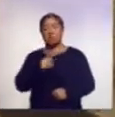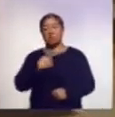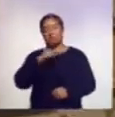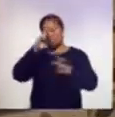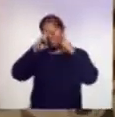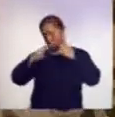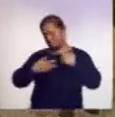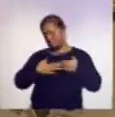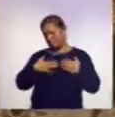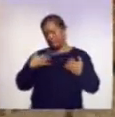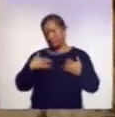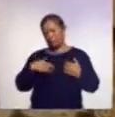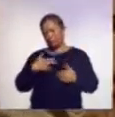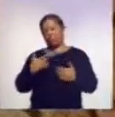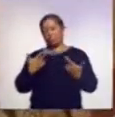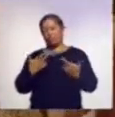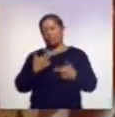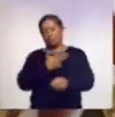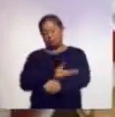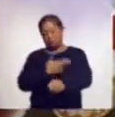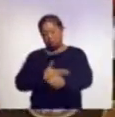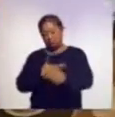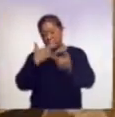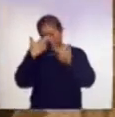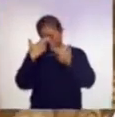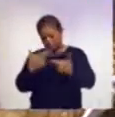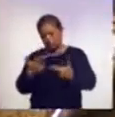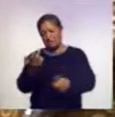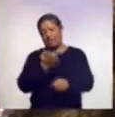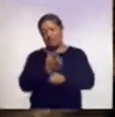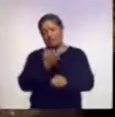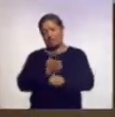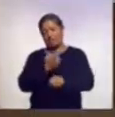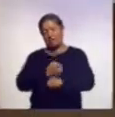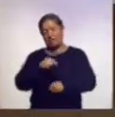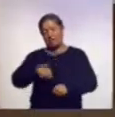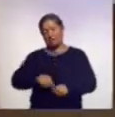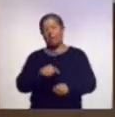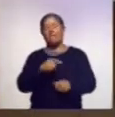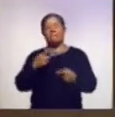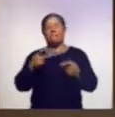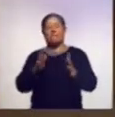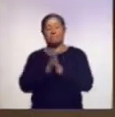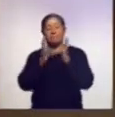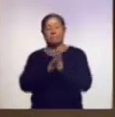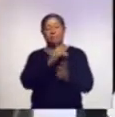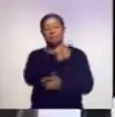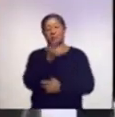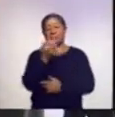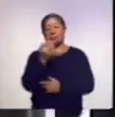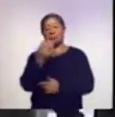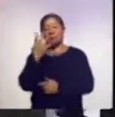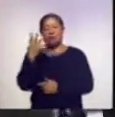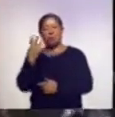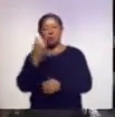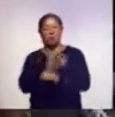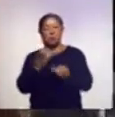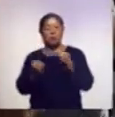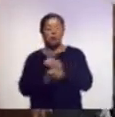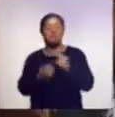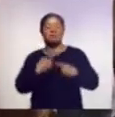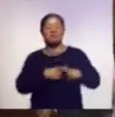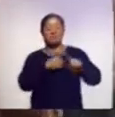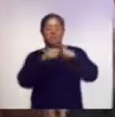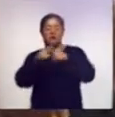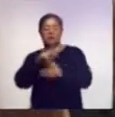sido sede de este concurso nacional, donde participaron un total de 154 piezas de diferentes entidades del país. Como parte de la